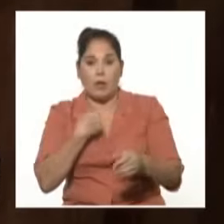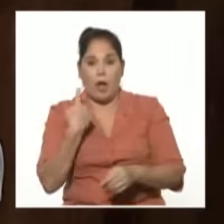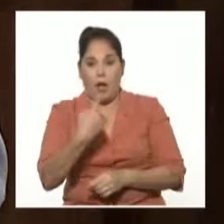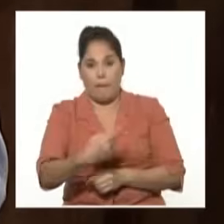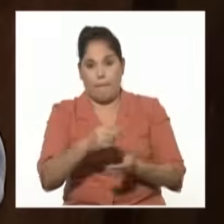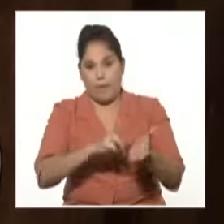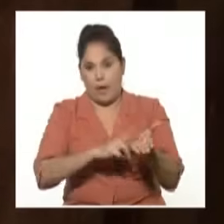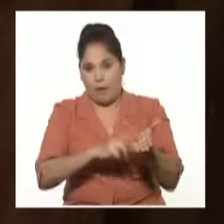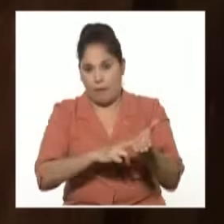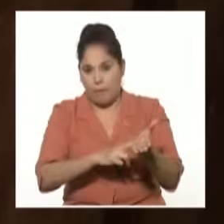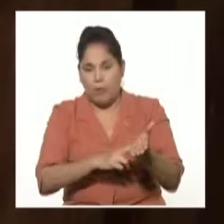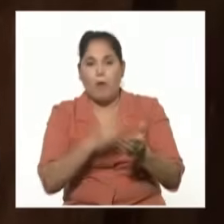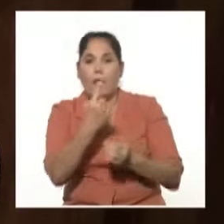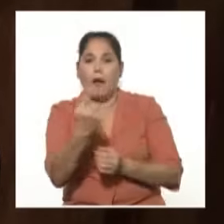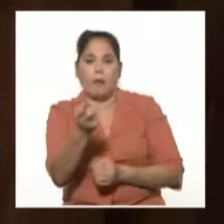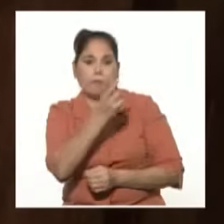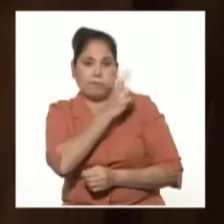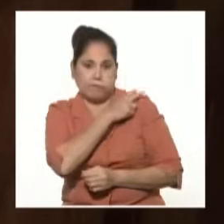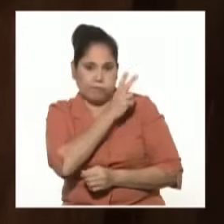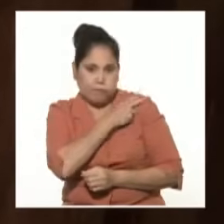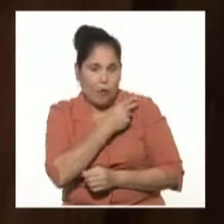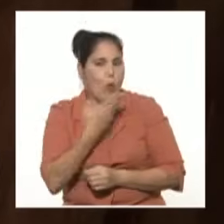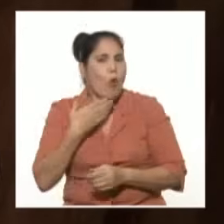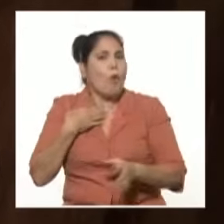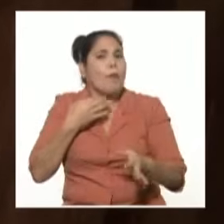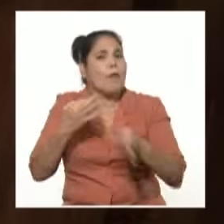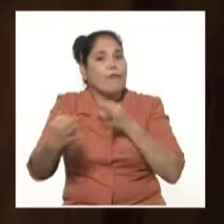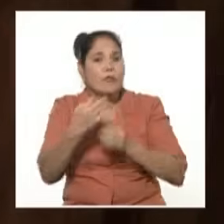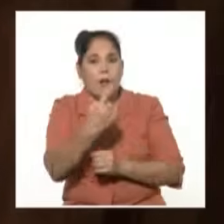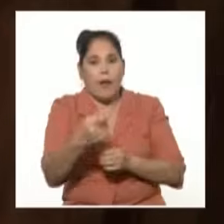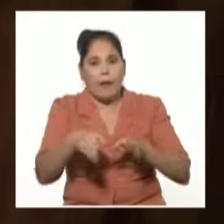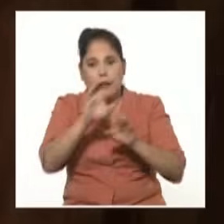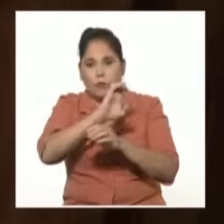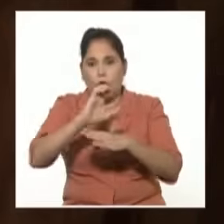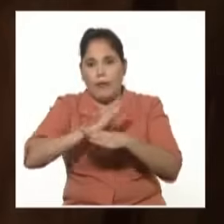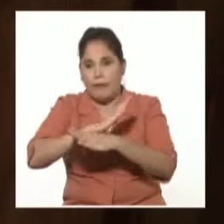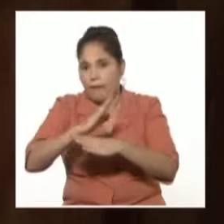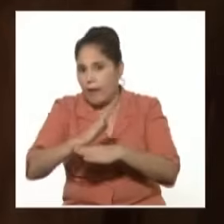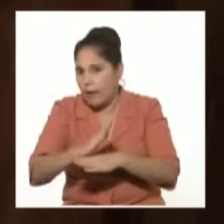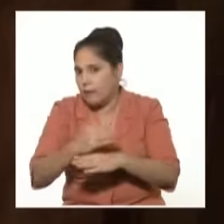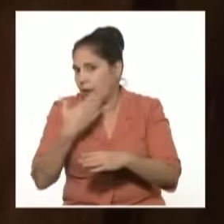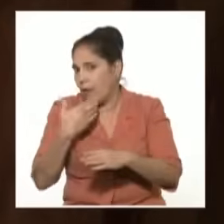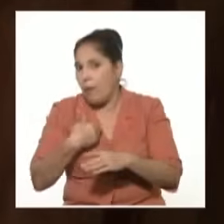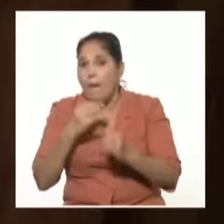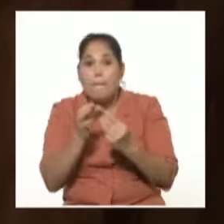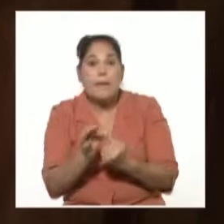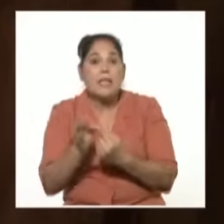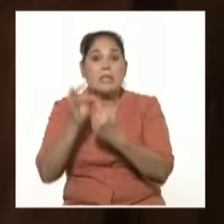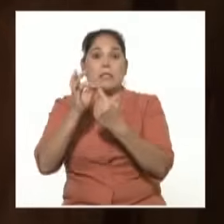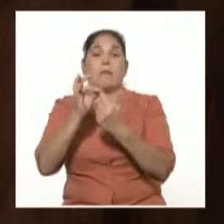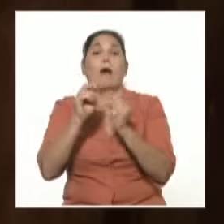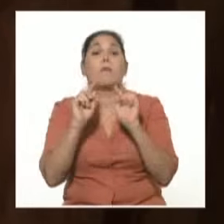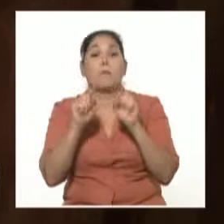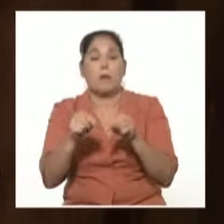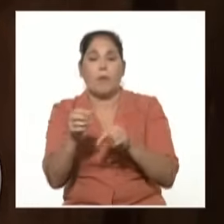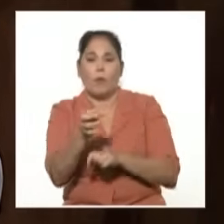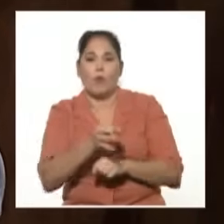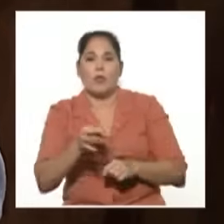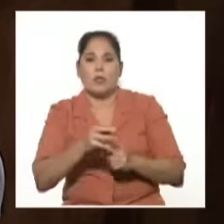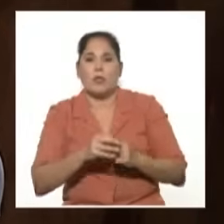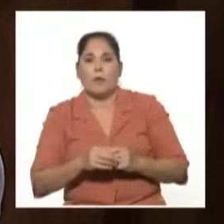militante, de cada cuadro, del funcionamiento de cada institución en los territorios, particularmente en los